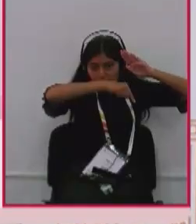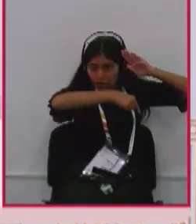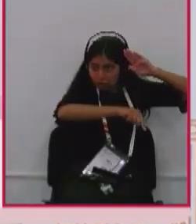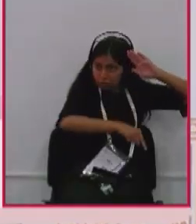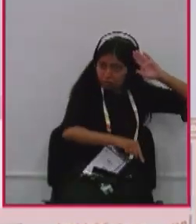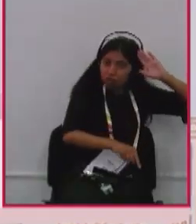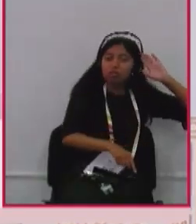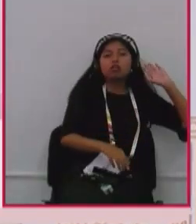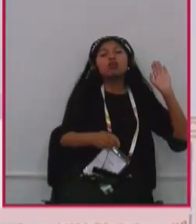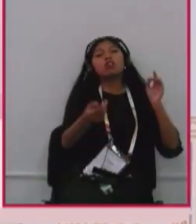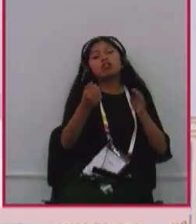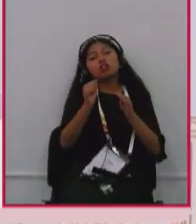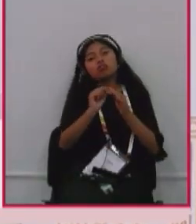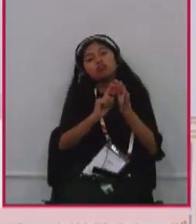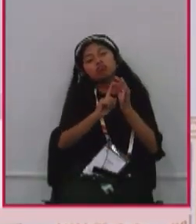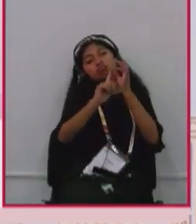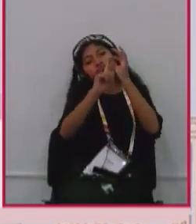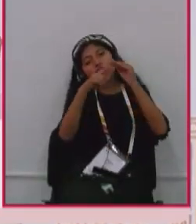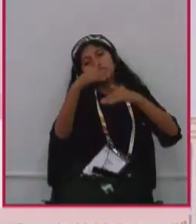una estrategia especial?